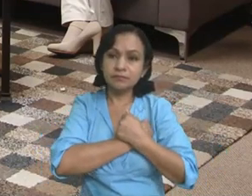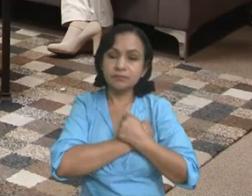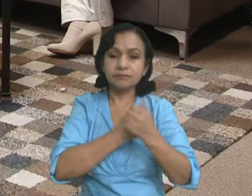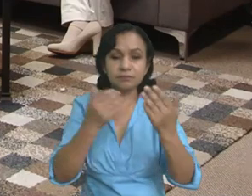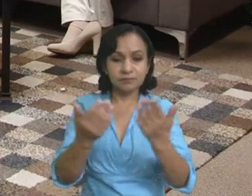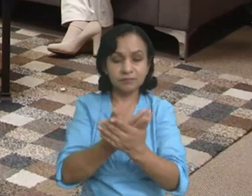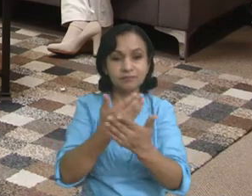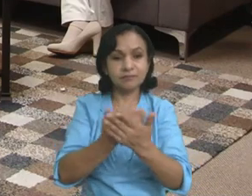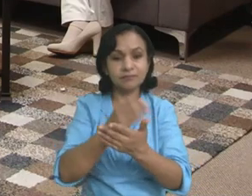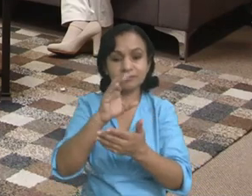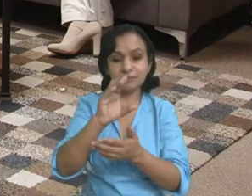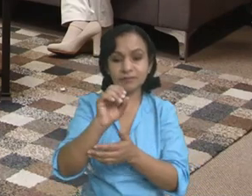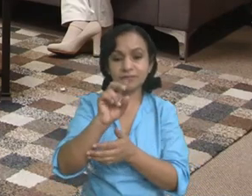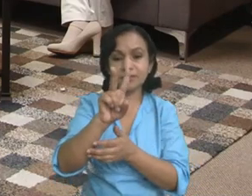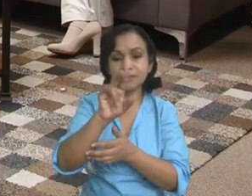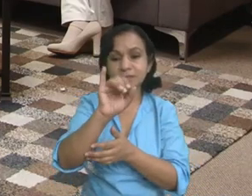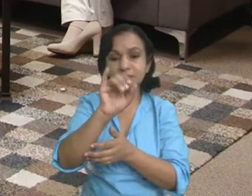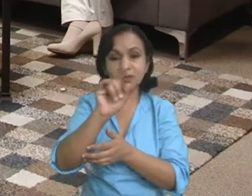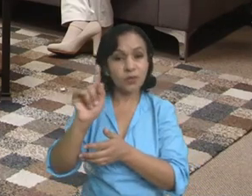COVID, en los tiempos